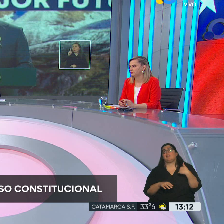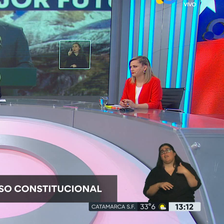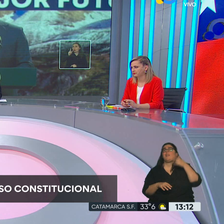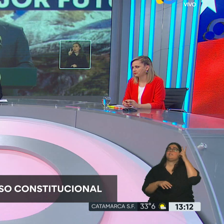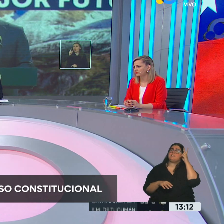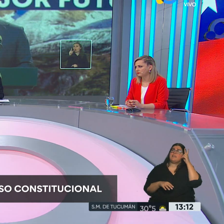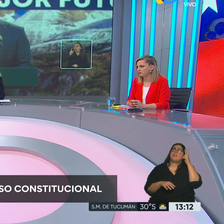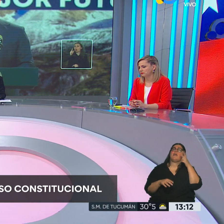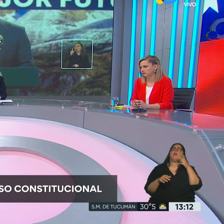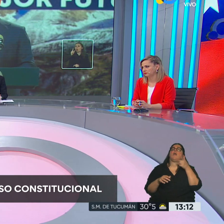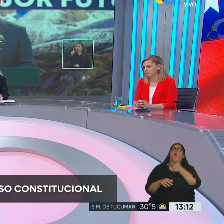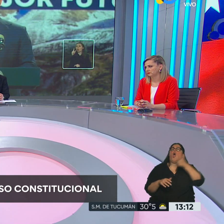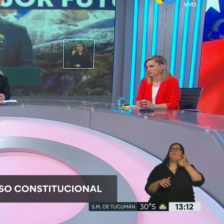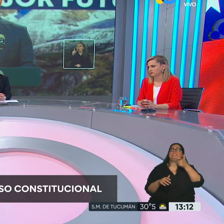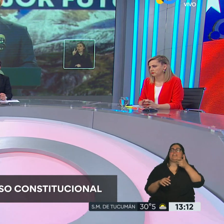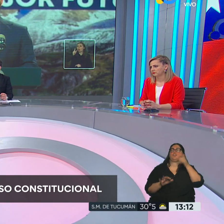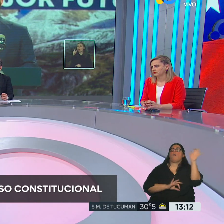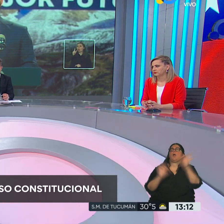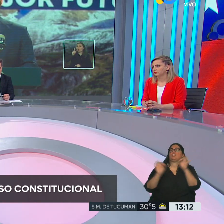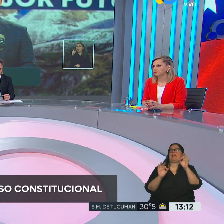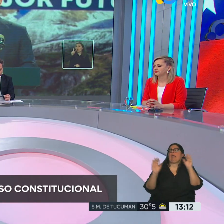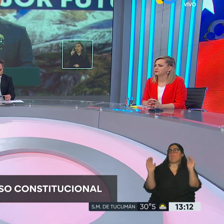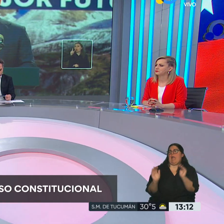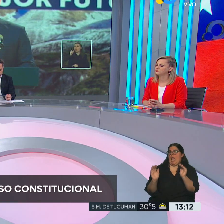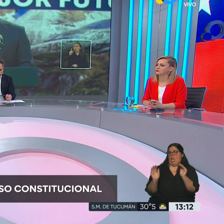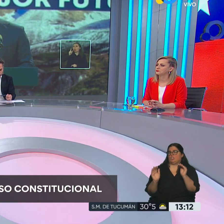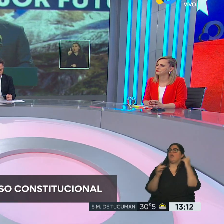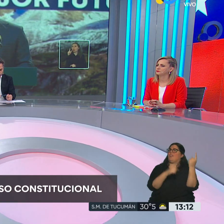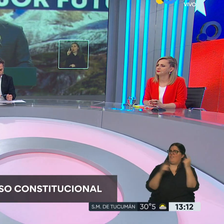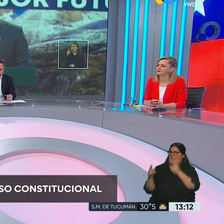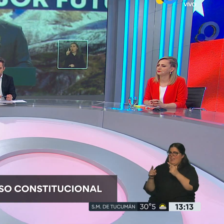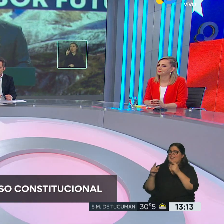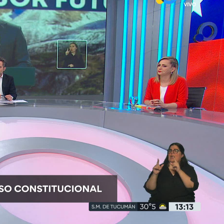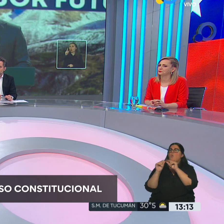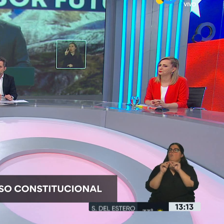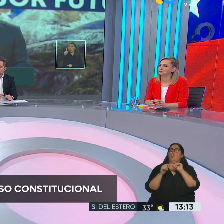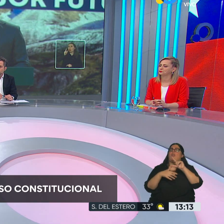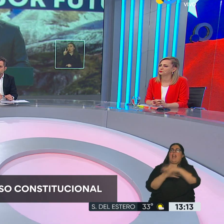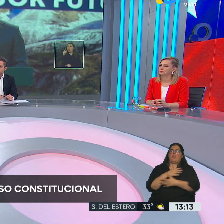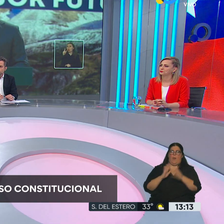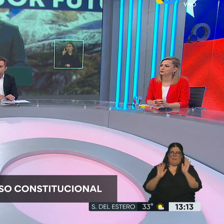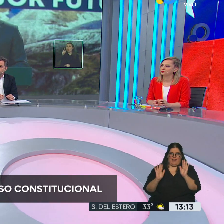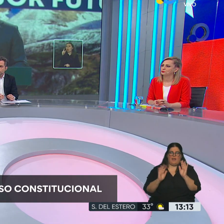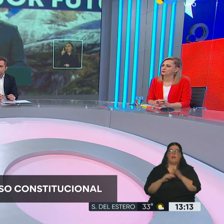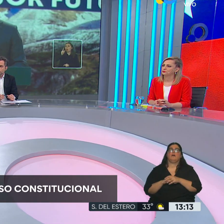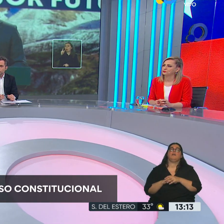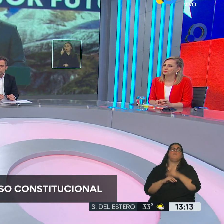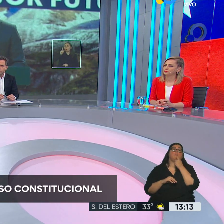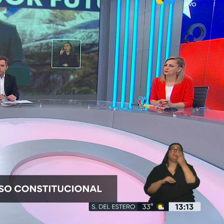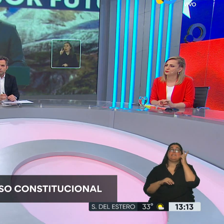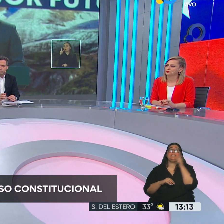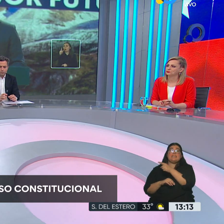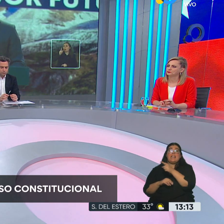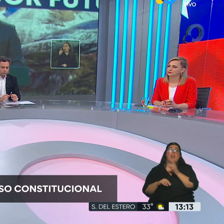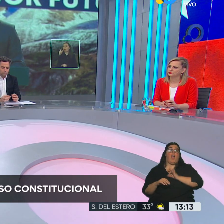que menos tasas de homicidios tienen, digamos, unos números distintos, si se quiere, al resto o gran parte del resto de la región. ¿Qué pasa con Chile? En los